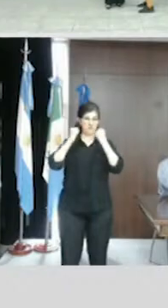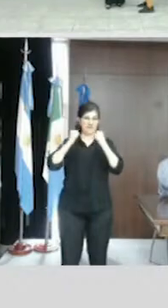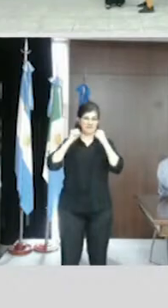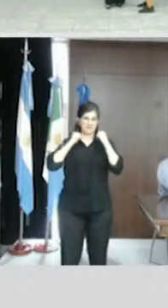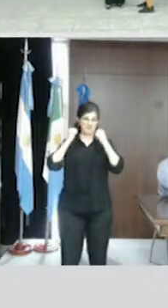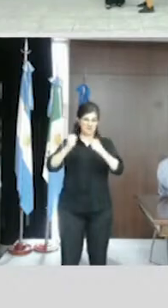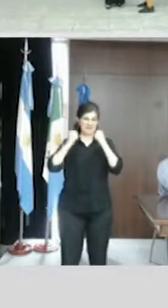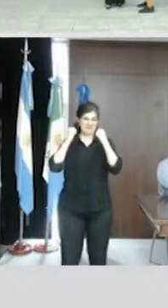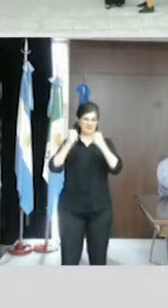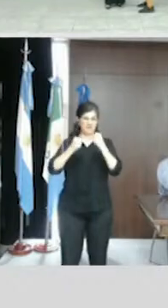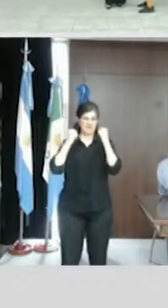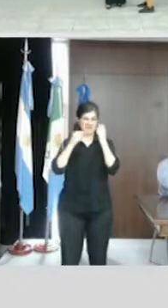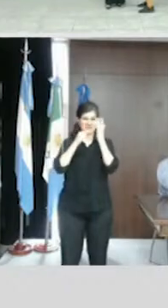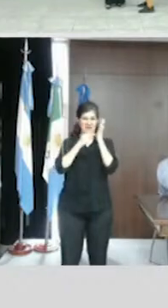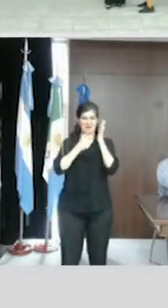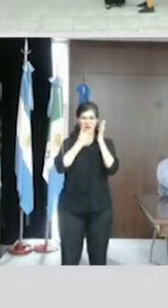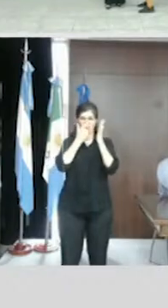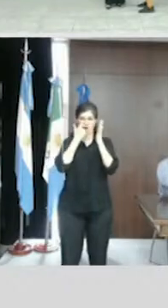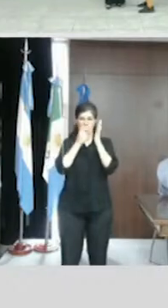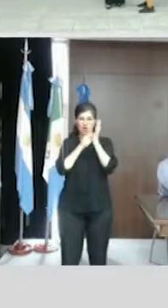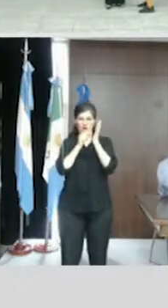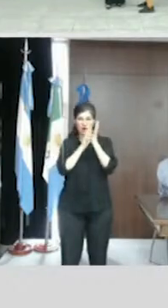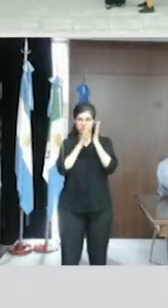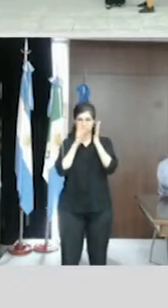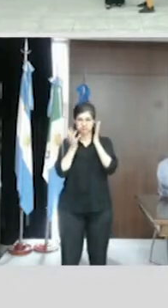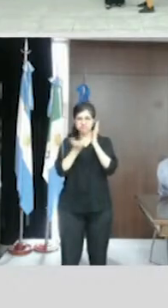Arde la mano, tiene que arder la mano, arder,